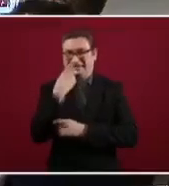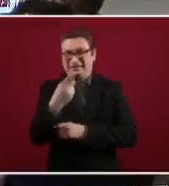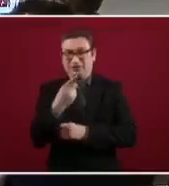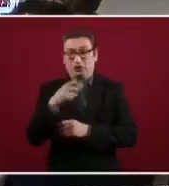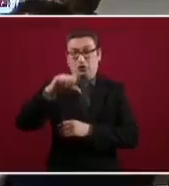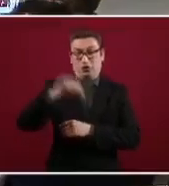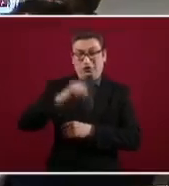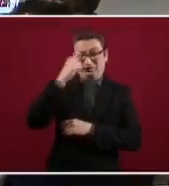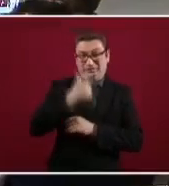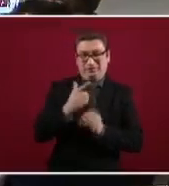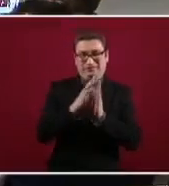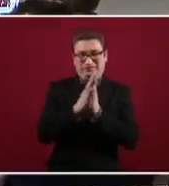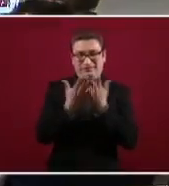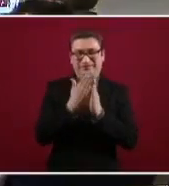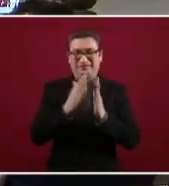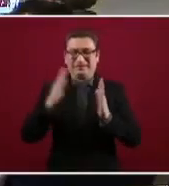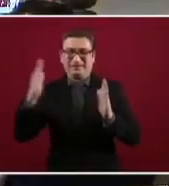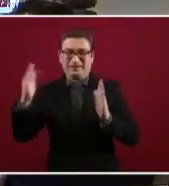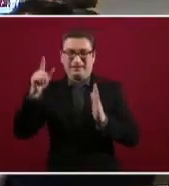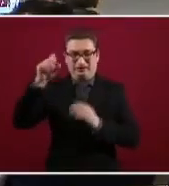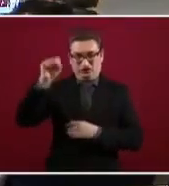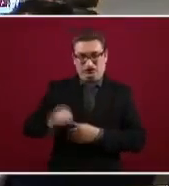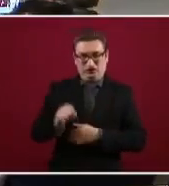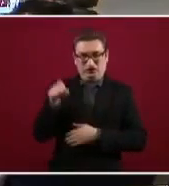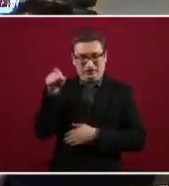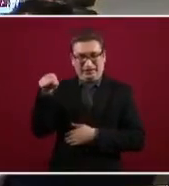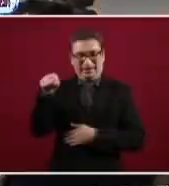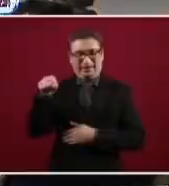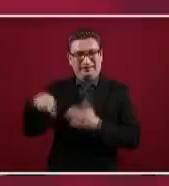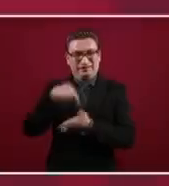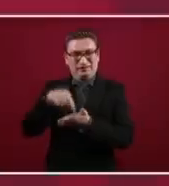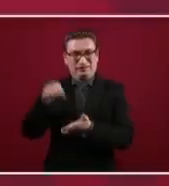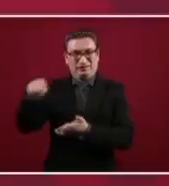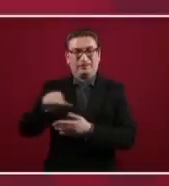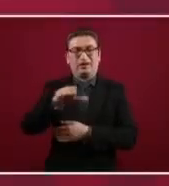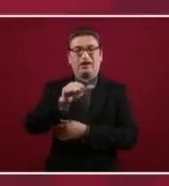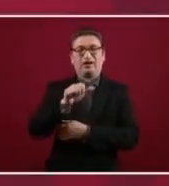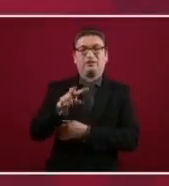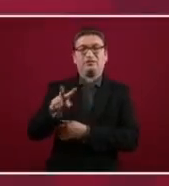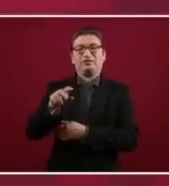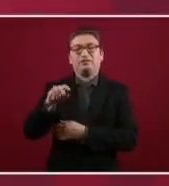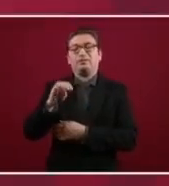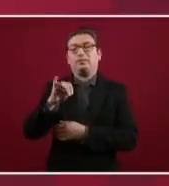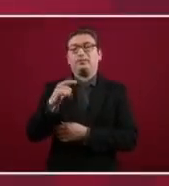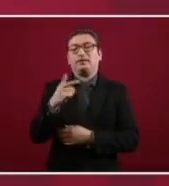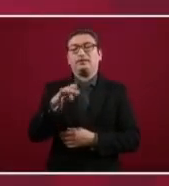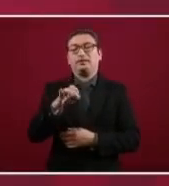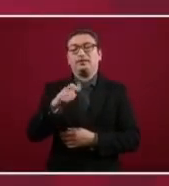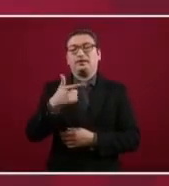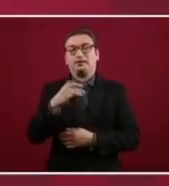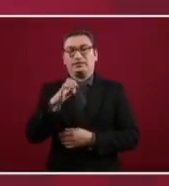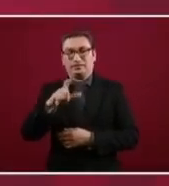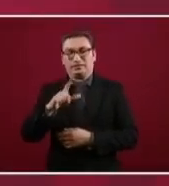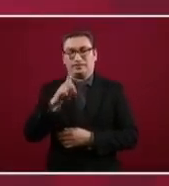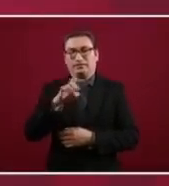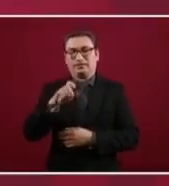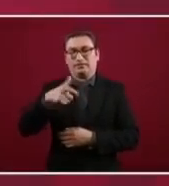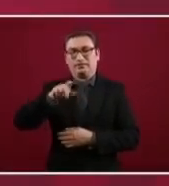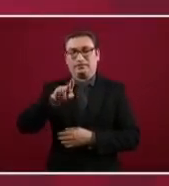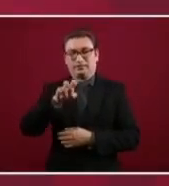liberalidad del sur de la ciudad de la avenida miguel ángel de quevedo con la universidad